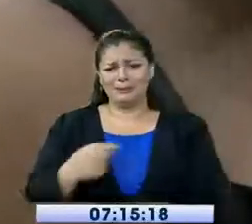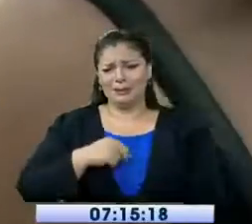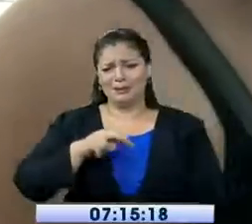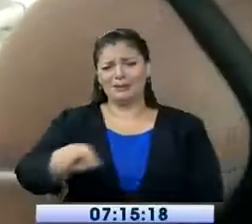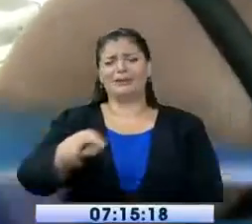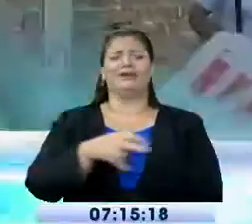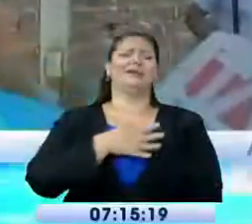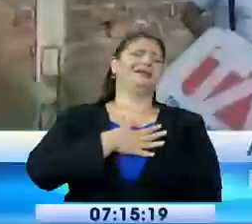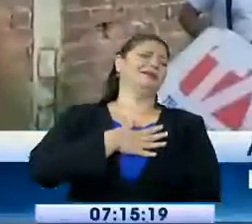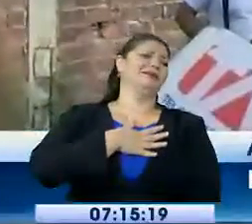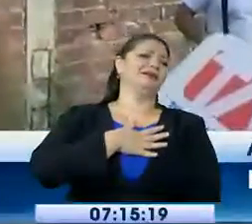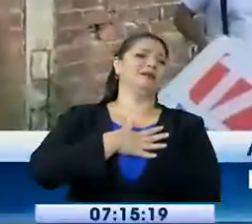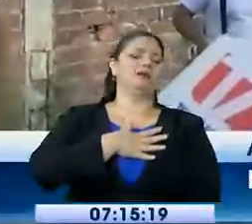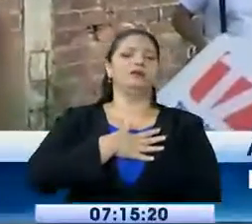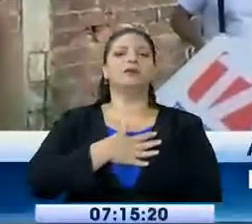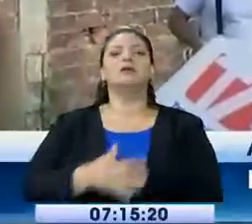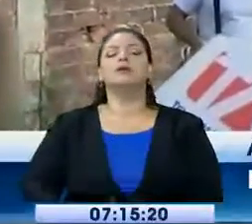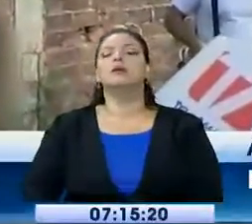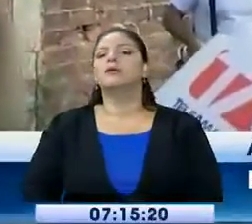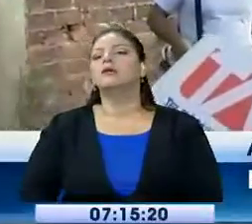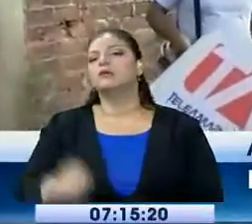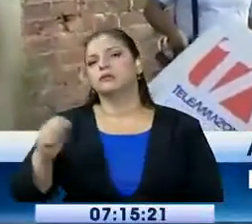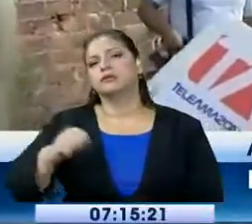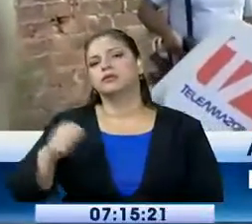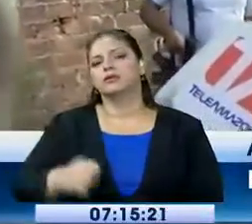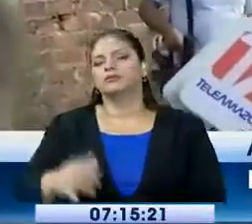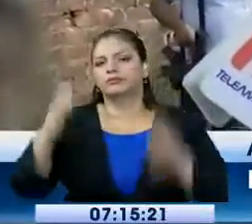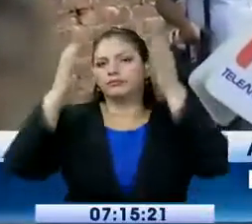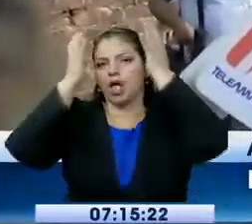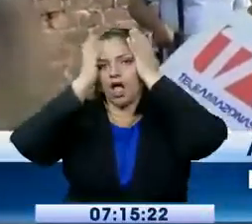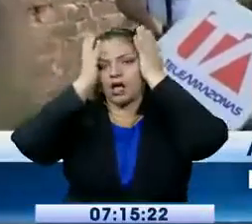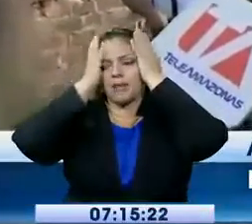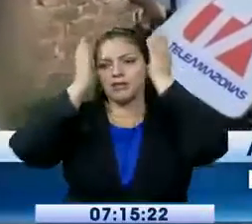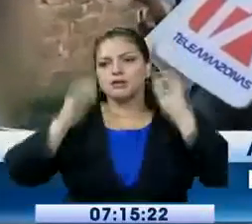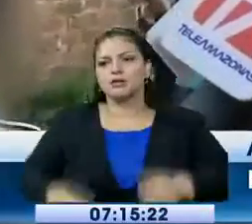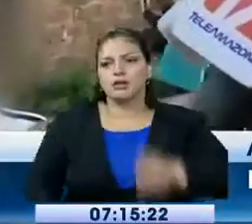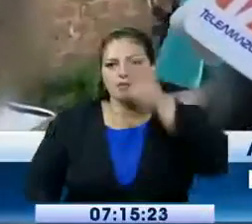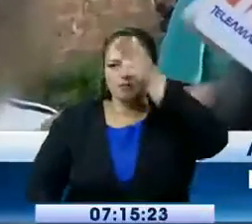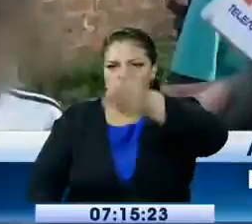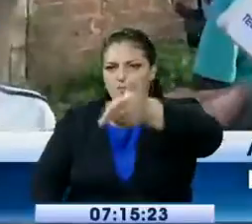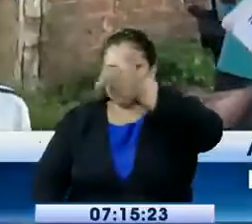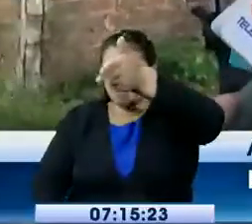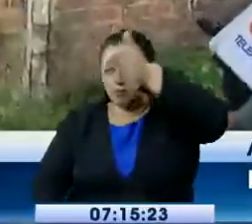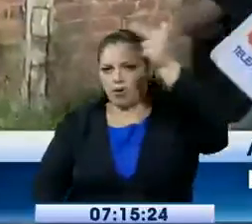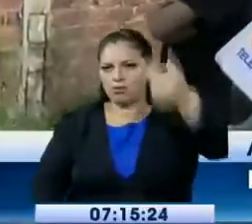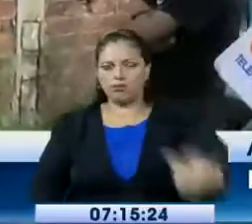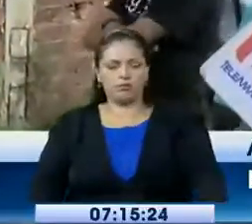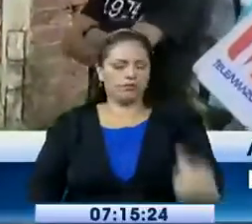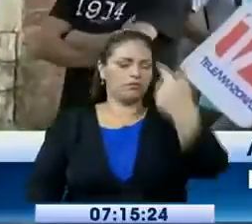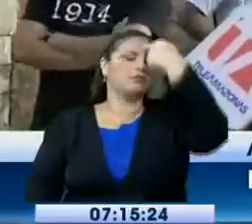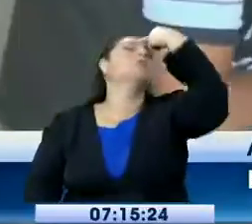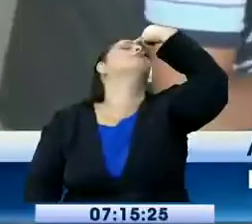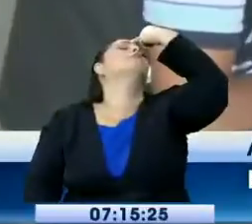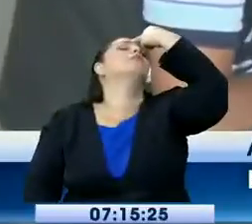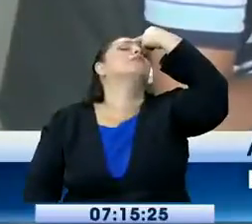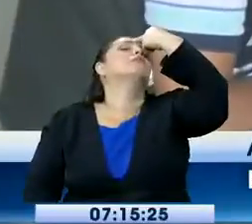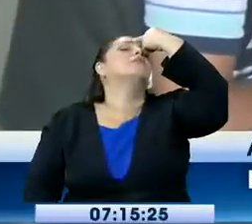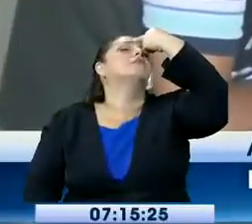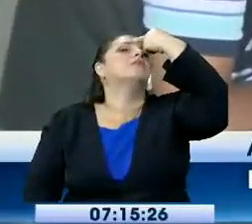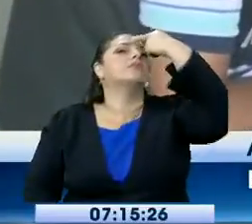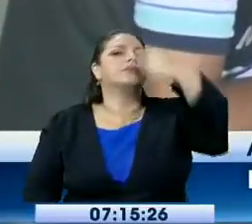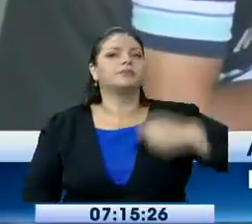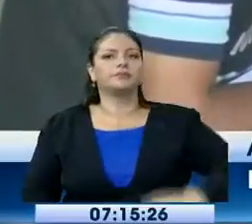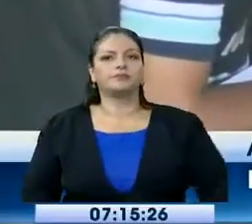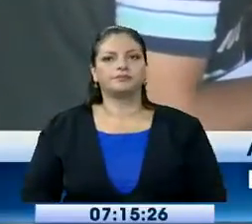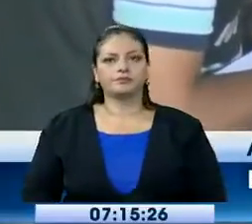pegado un tiro en la cabeza. Tiene un disparo en la altura del cráneo que estará solamente de ingreso, sin salida. Según